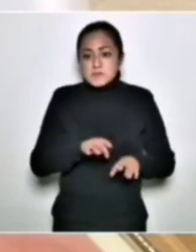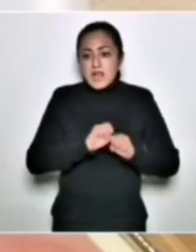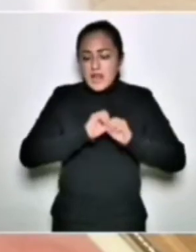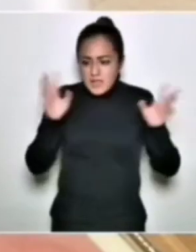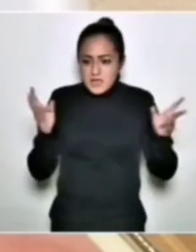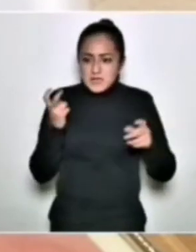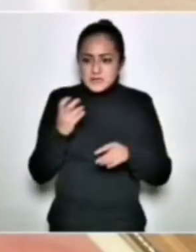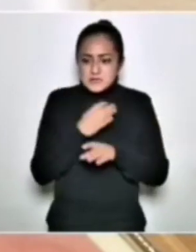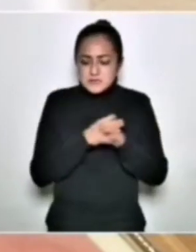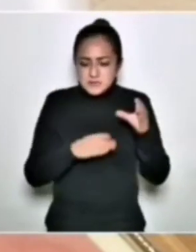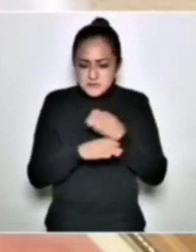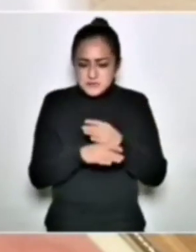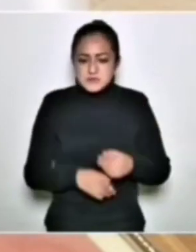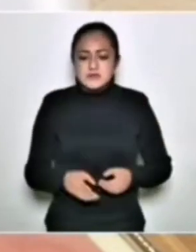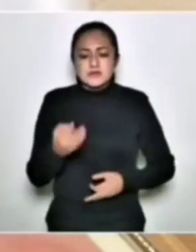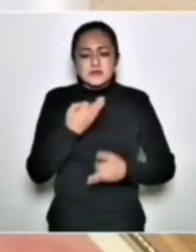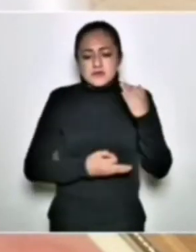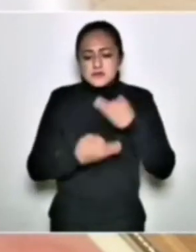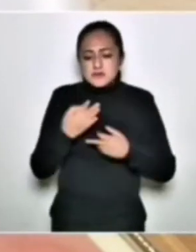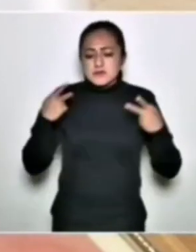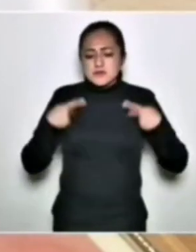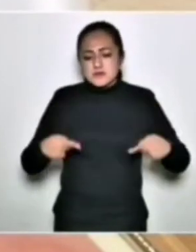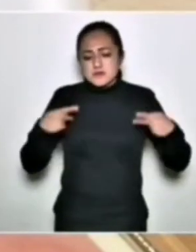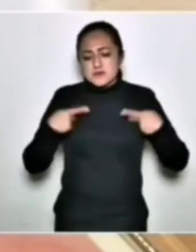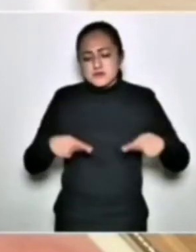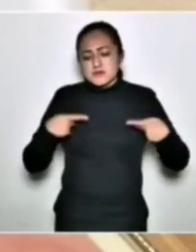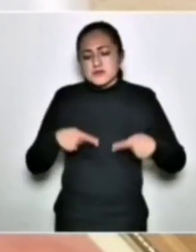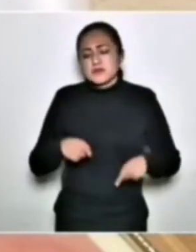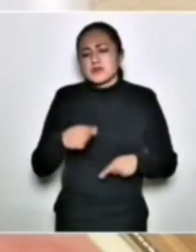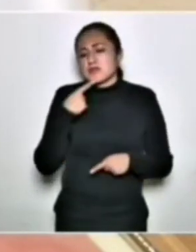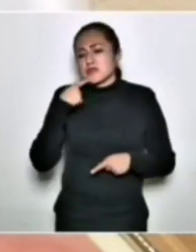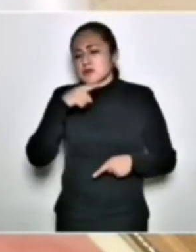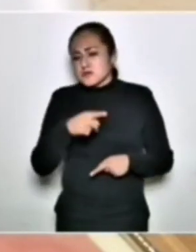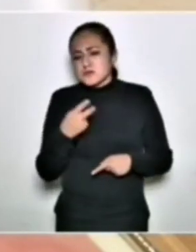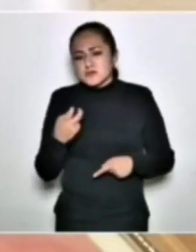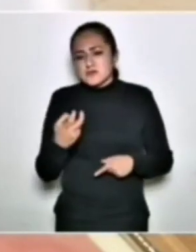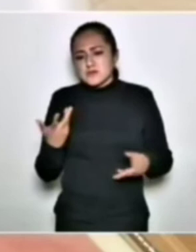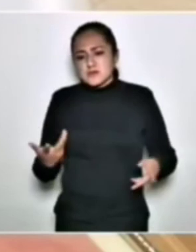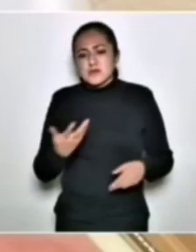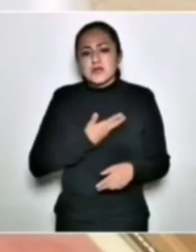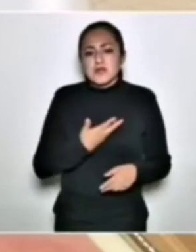aclare. Entonces, todas las personas que son denunciadas,